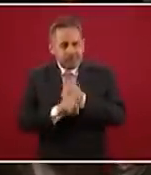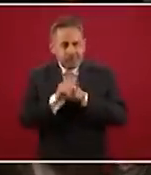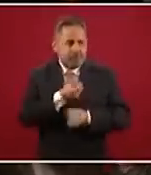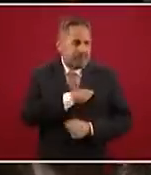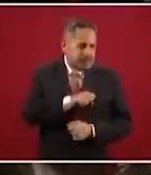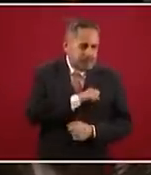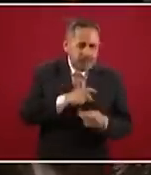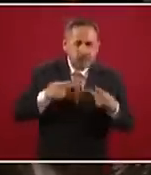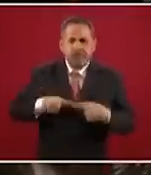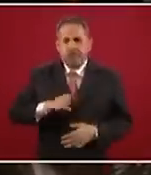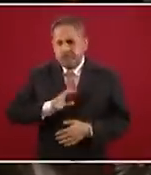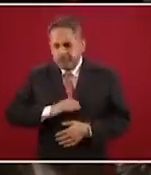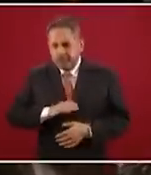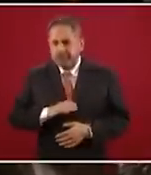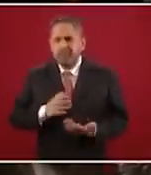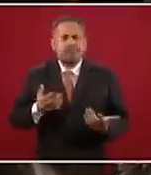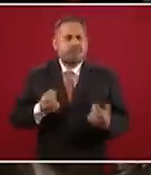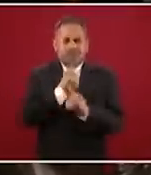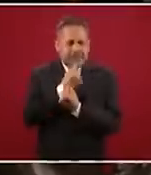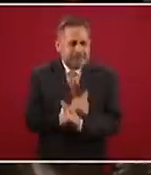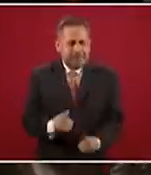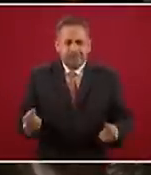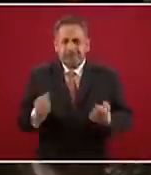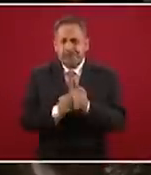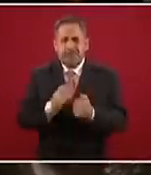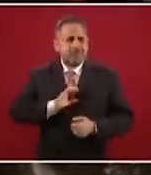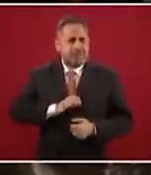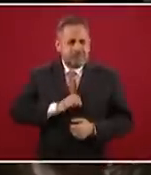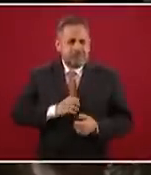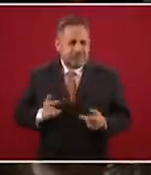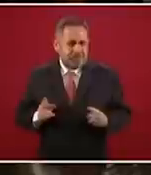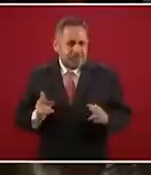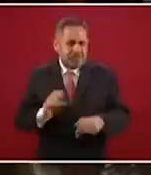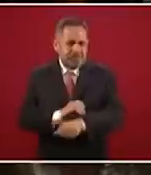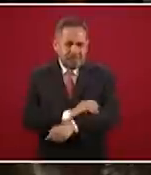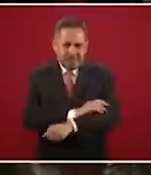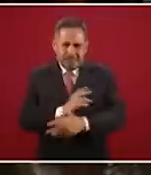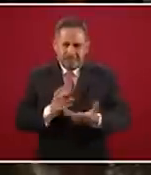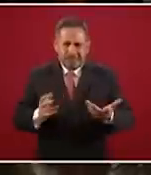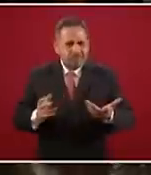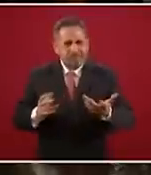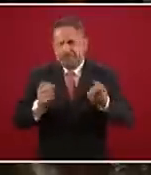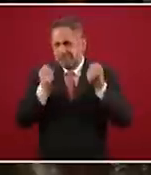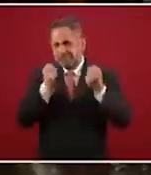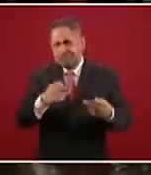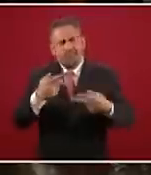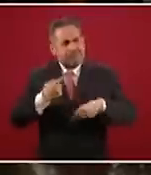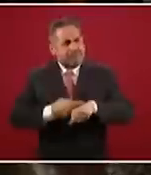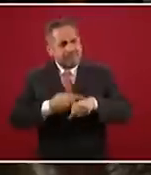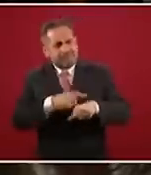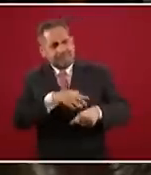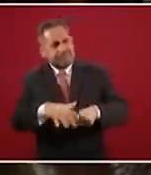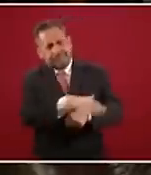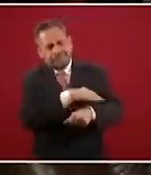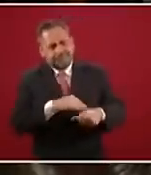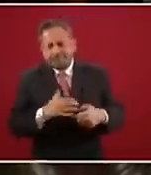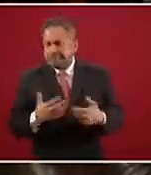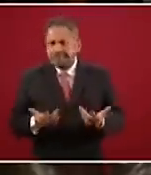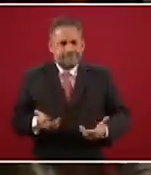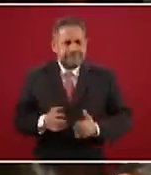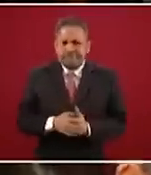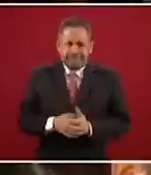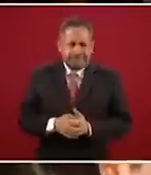cáncer, niños con cáncer, y hay muchas enfermedades en este pueblo, pues que